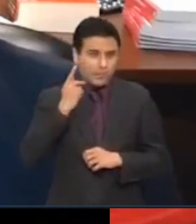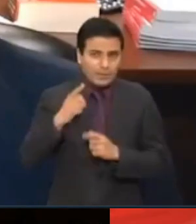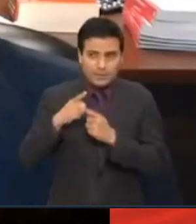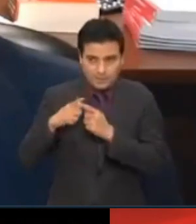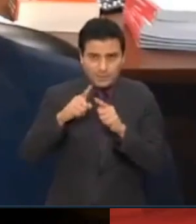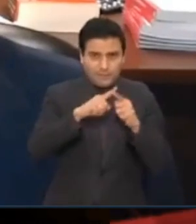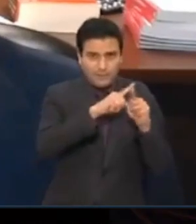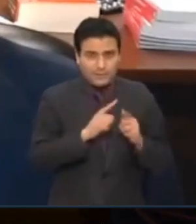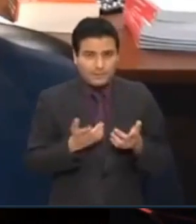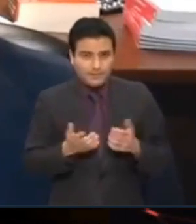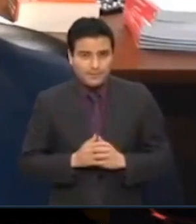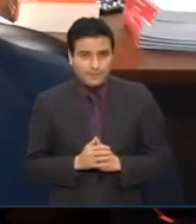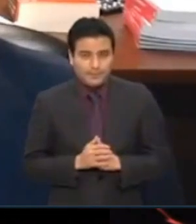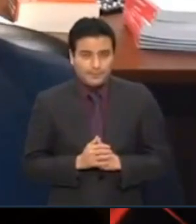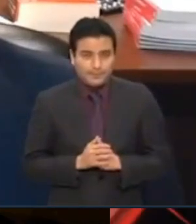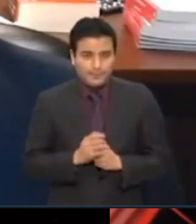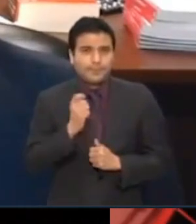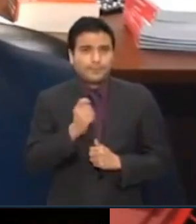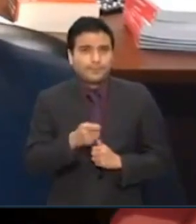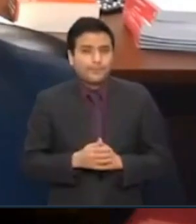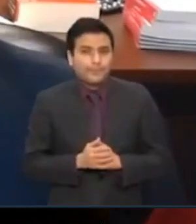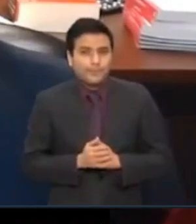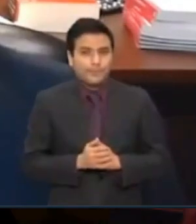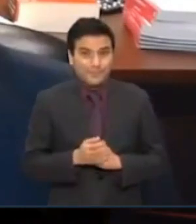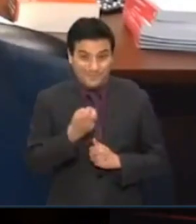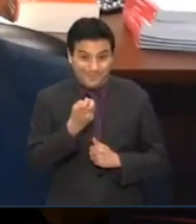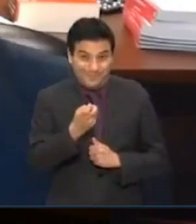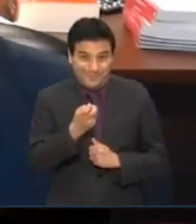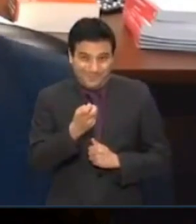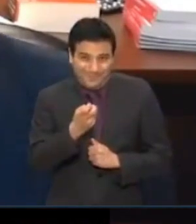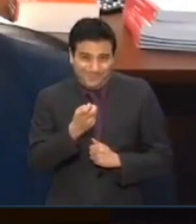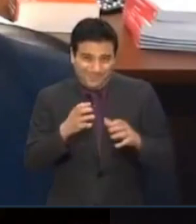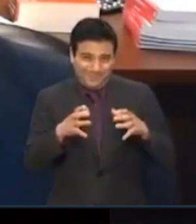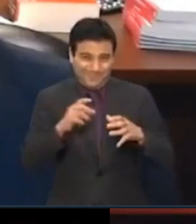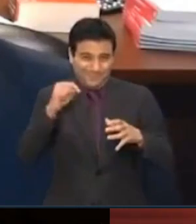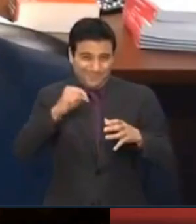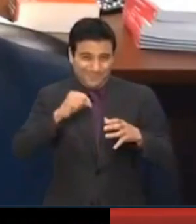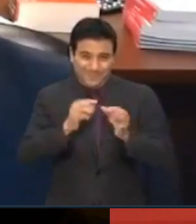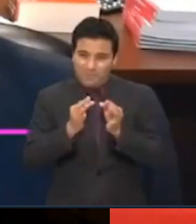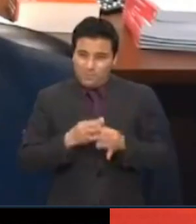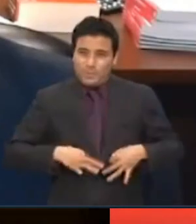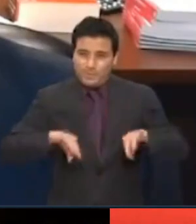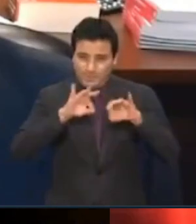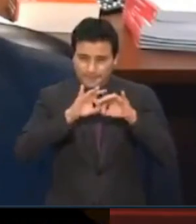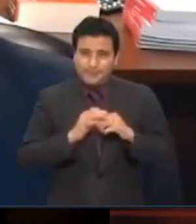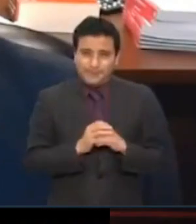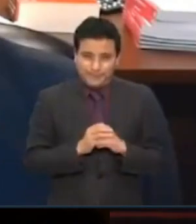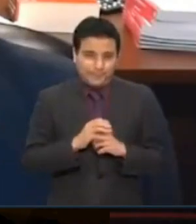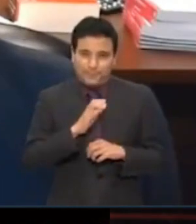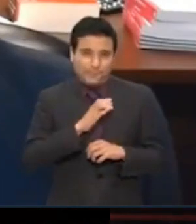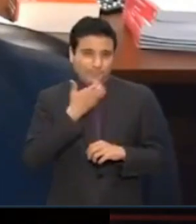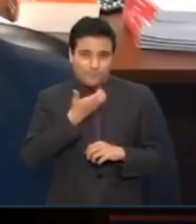sociedad. Dicho de otro modo, ese órgano, el más importante y el que distingue a los sistemas democráticos de los